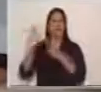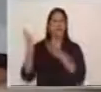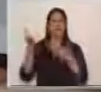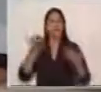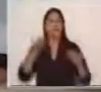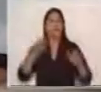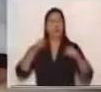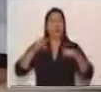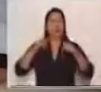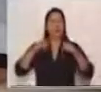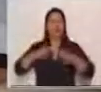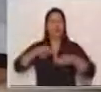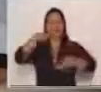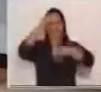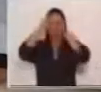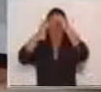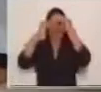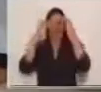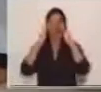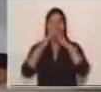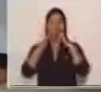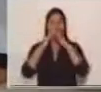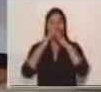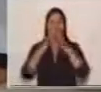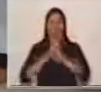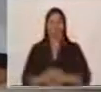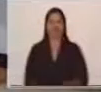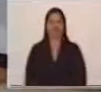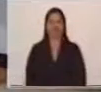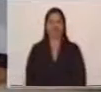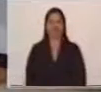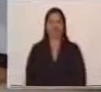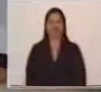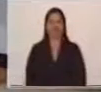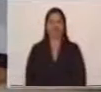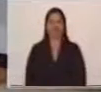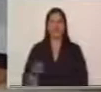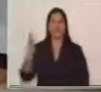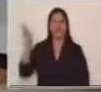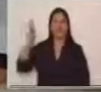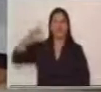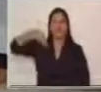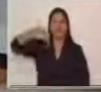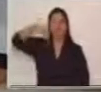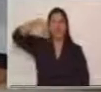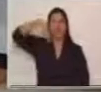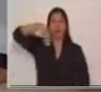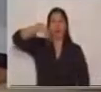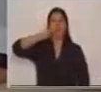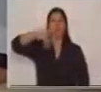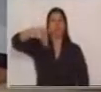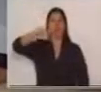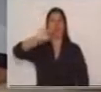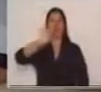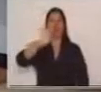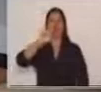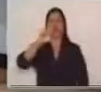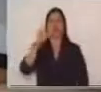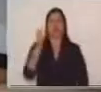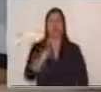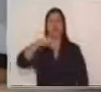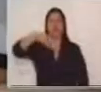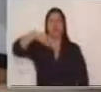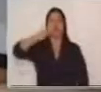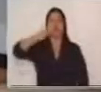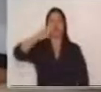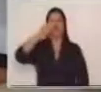Bienvenidos a este espacio educativo Aprendo en Casa. Soy Manuel Martínez y en esta oportunidad